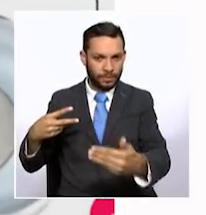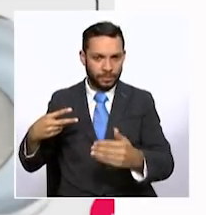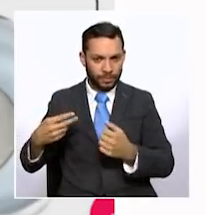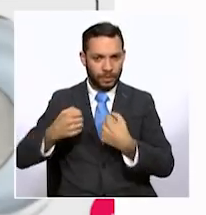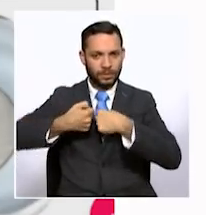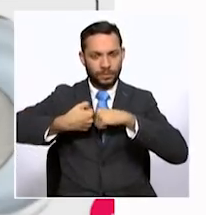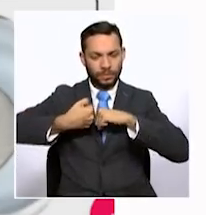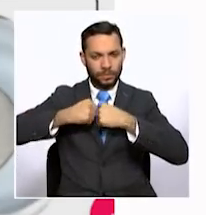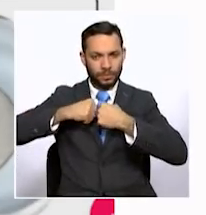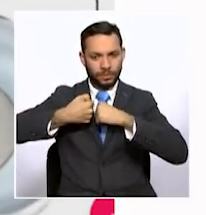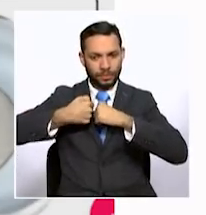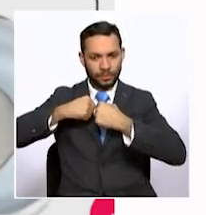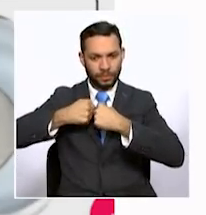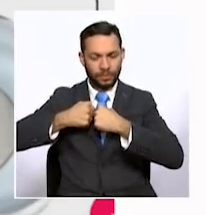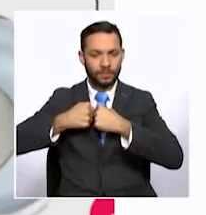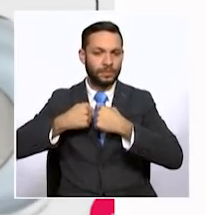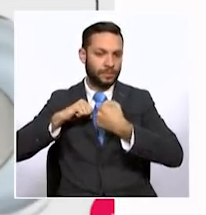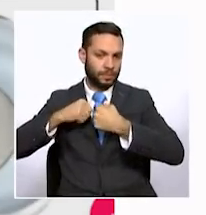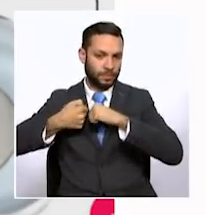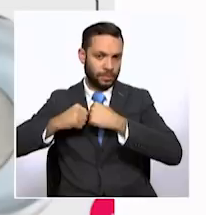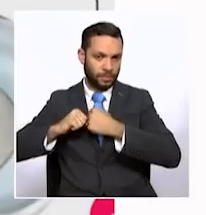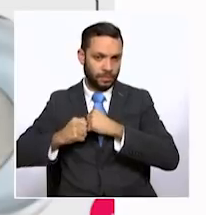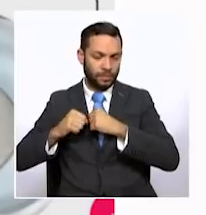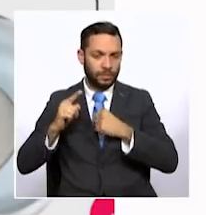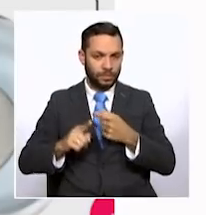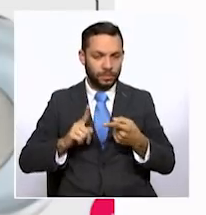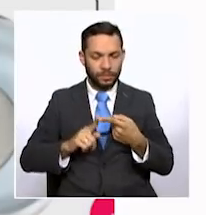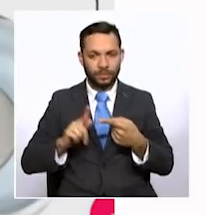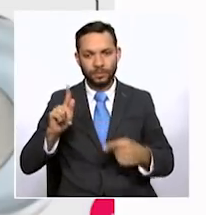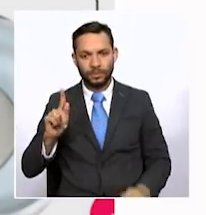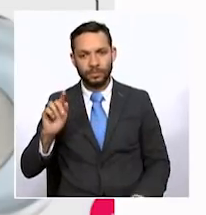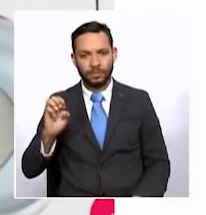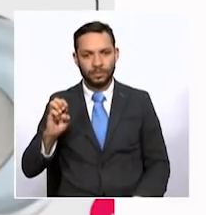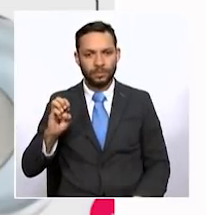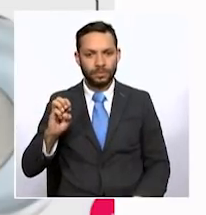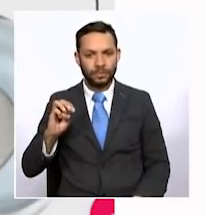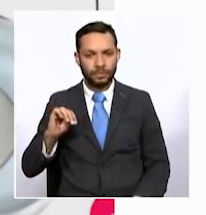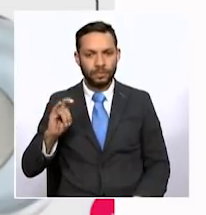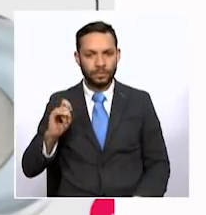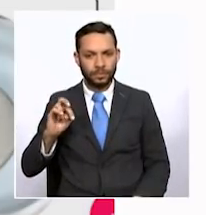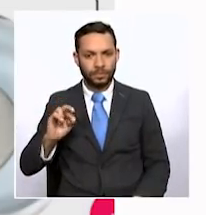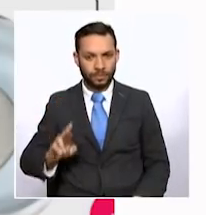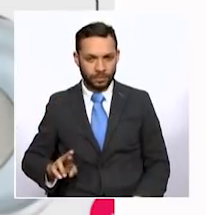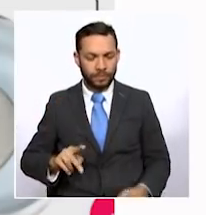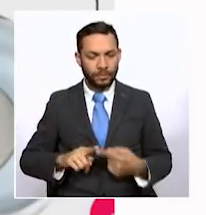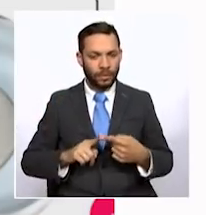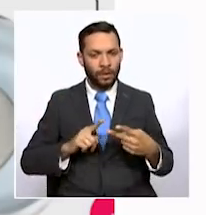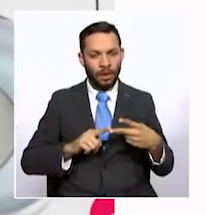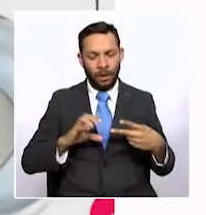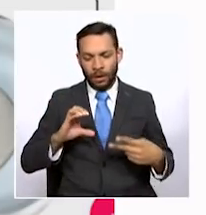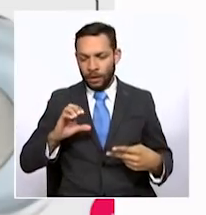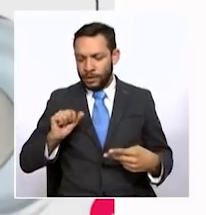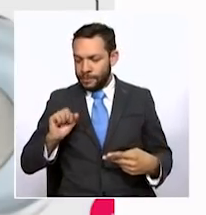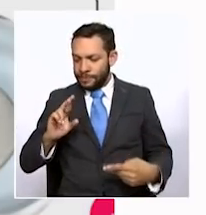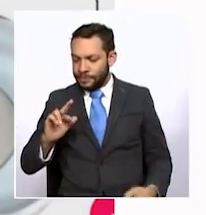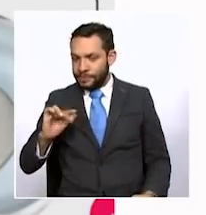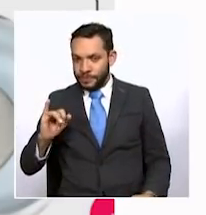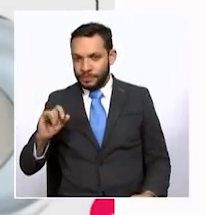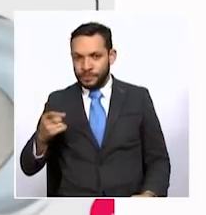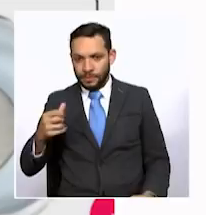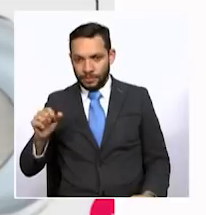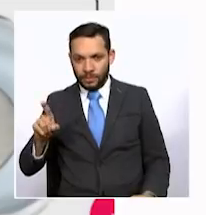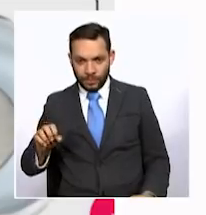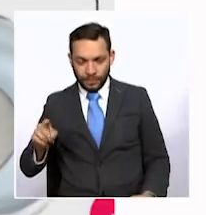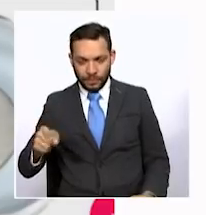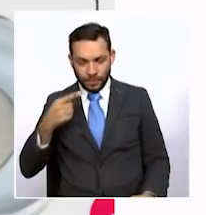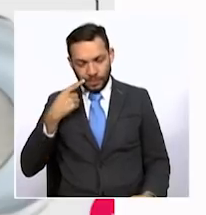sana. Esta rodilla sana la vemos aquí en la parte del fémur, este es el cartílago articular normal y vemos en esta imagen superior derecha un fémur